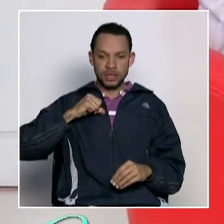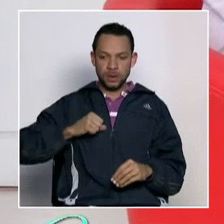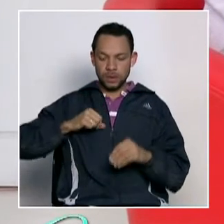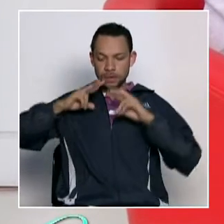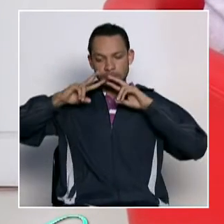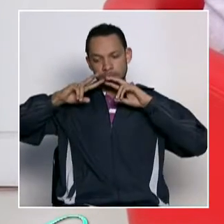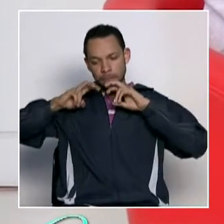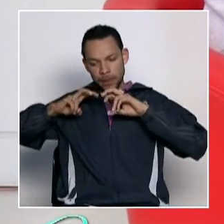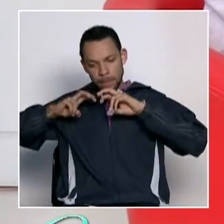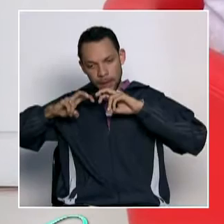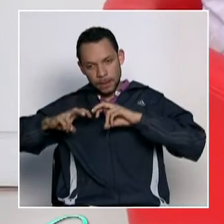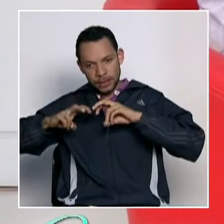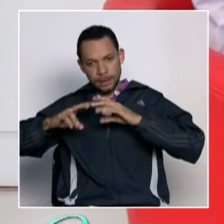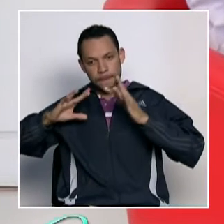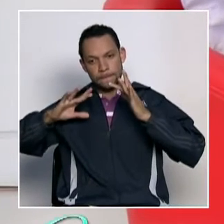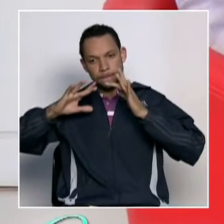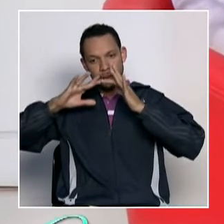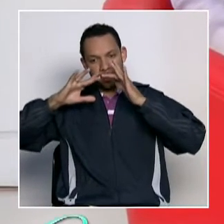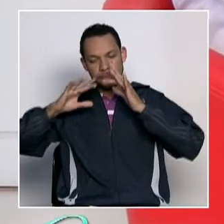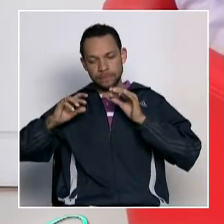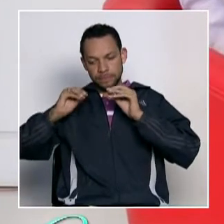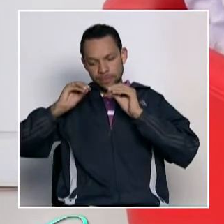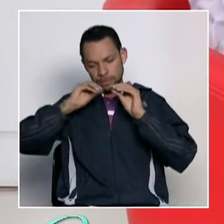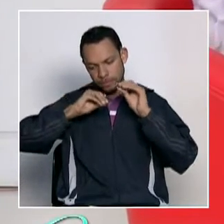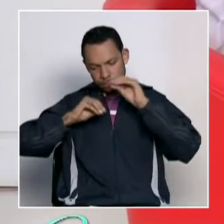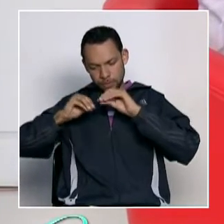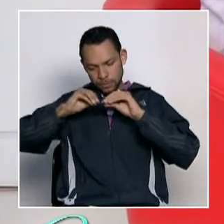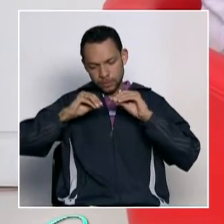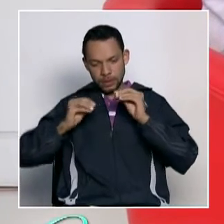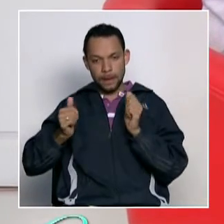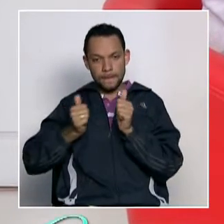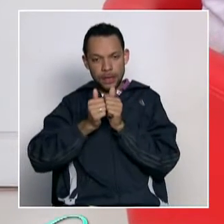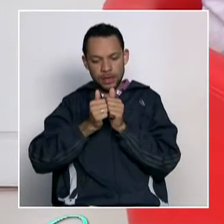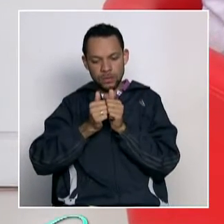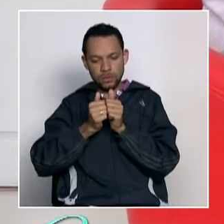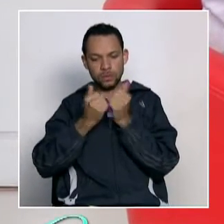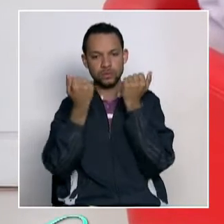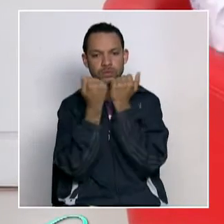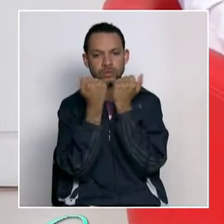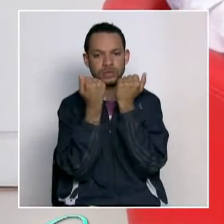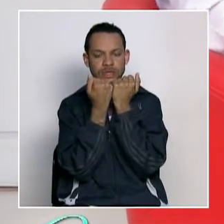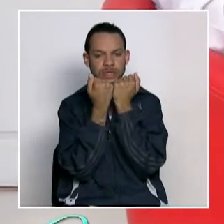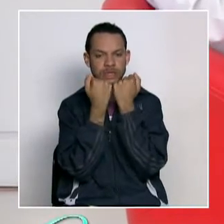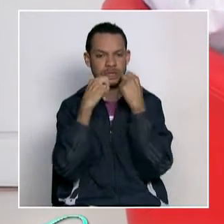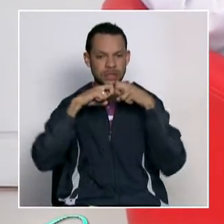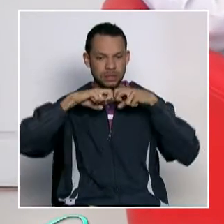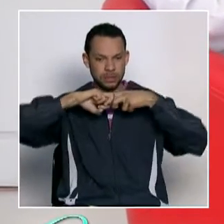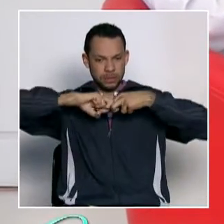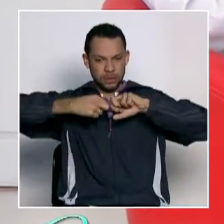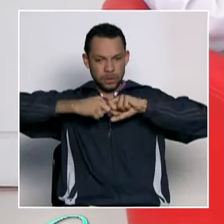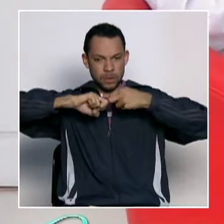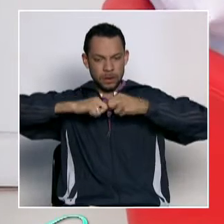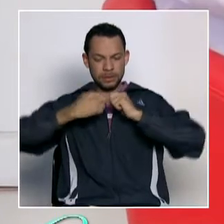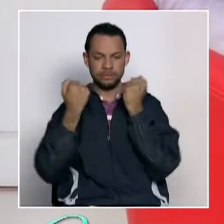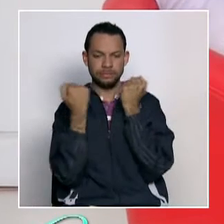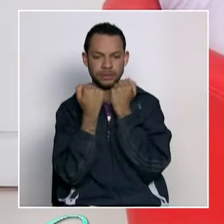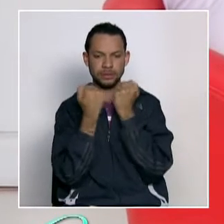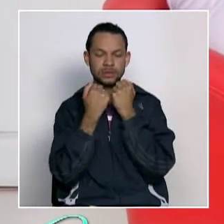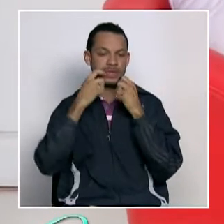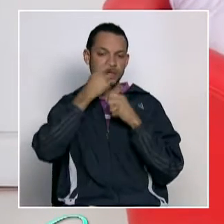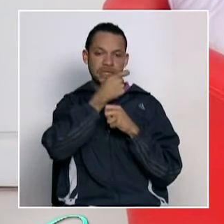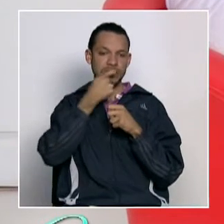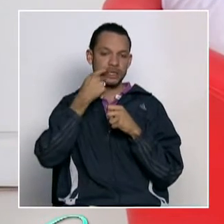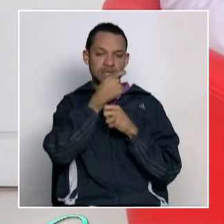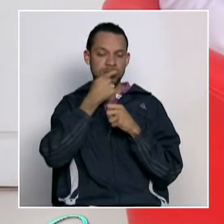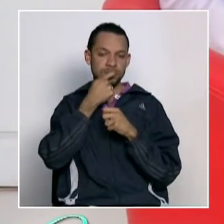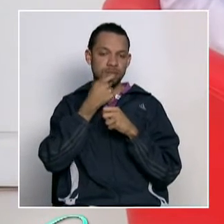¿Qué sugerimos? Simplemente hacer la cirugía de esas cordales, hicimos la cirugía de esas cordales, le